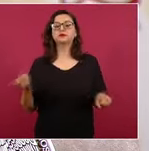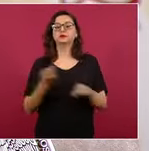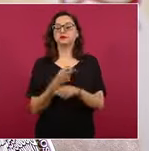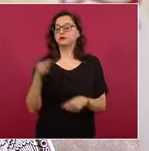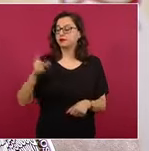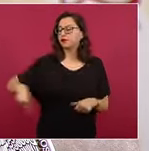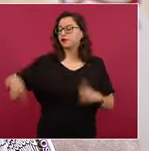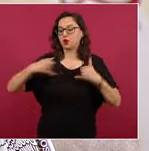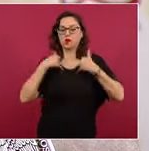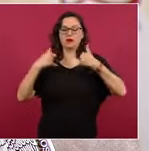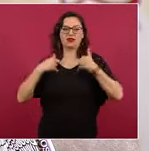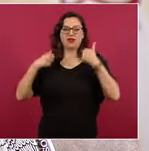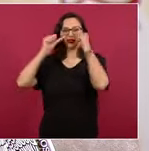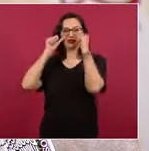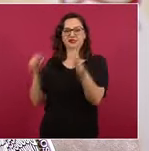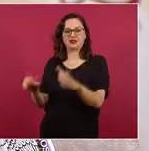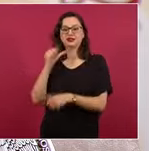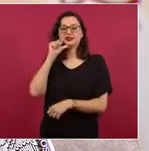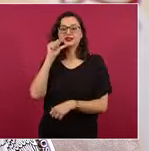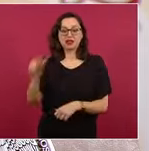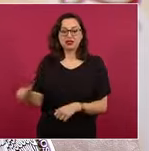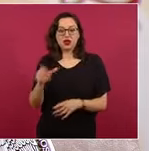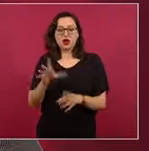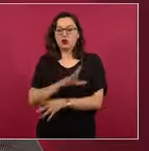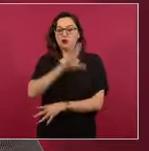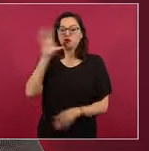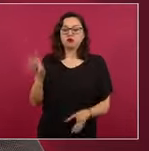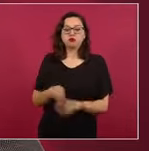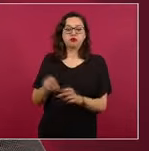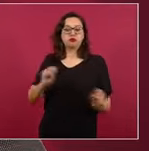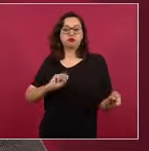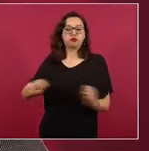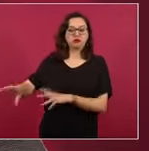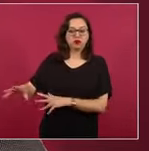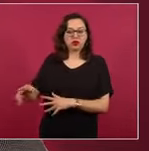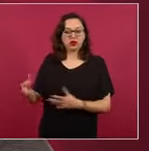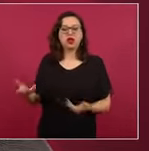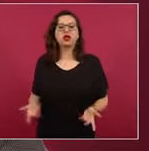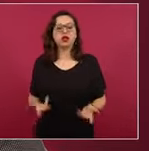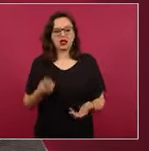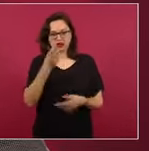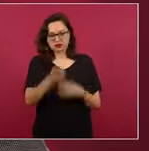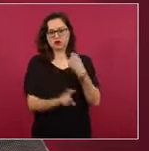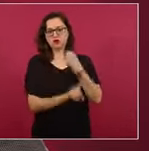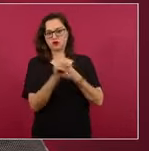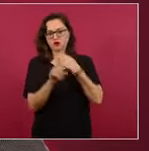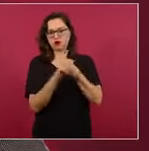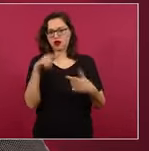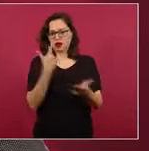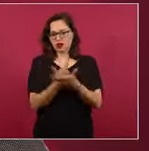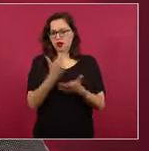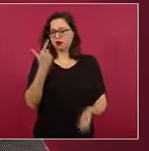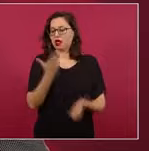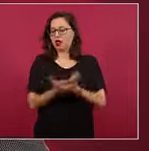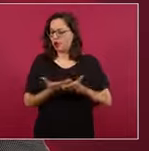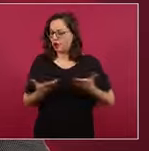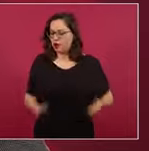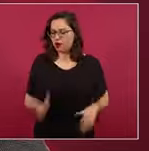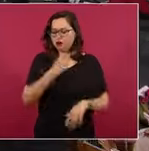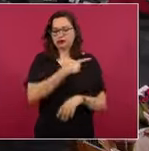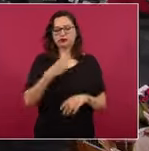joven, a los jóvenes en todo sentido, en la formación y desde luego en la atención. Entonces, el punto que